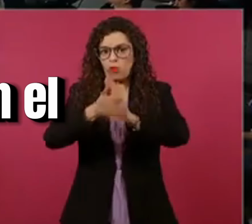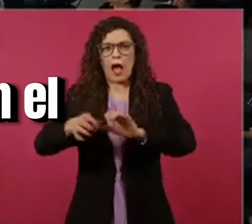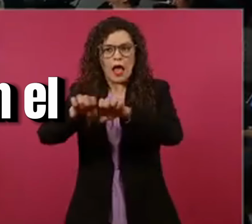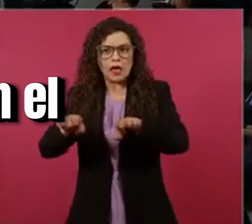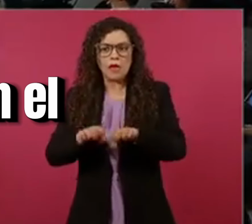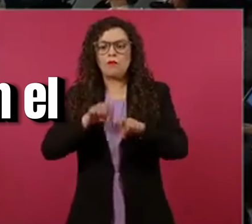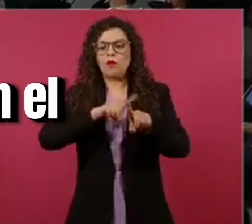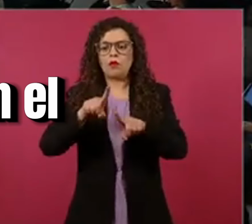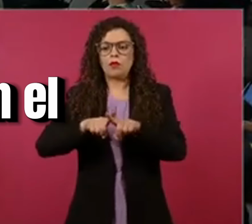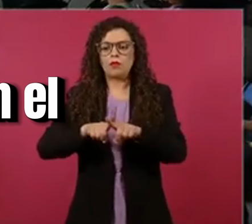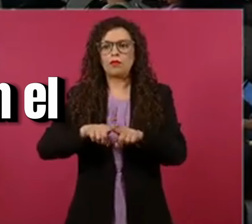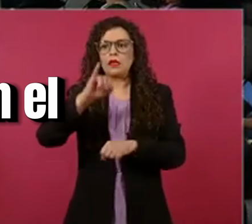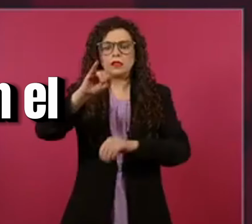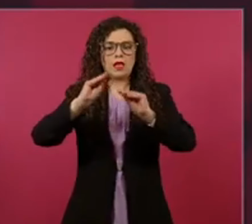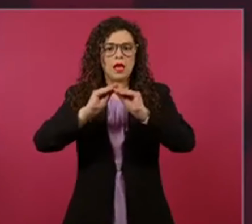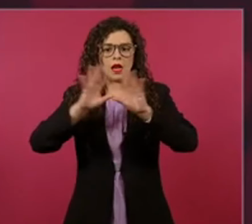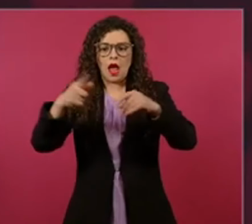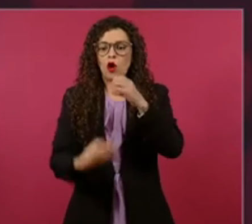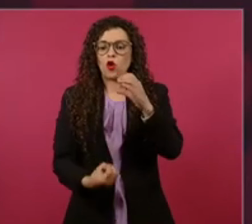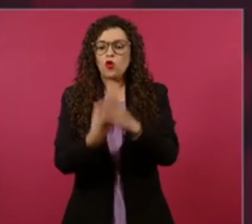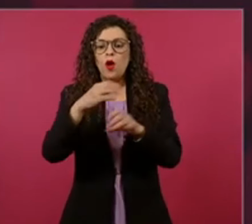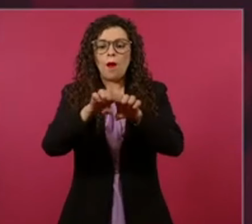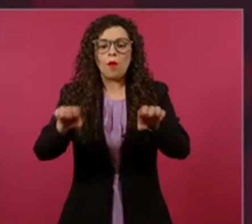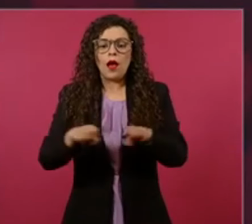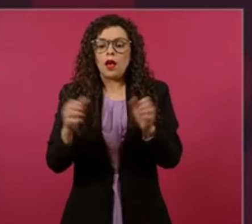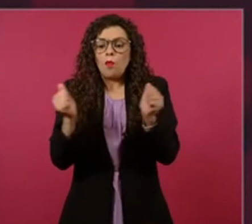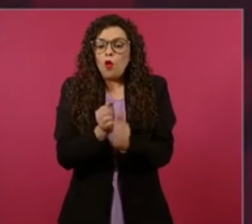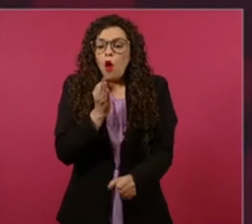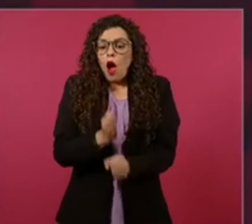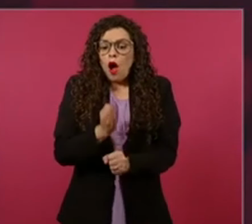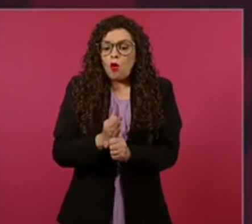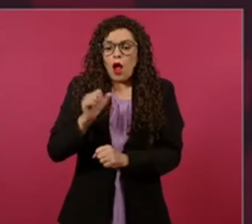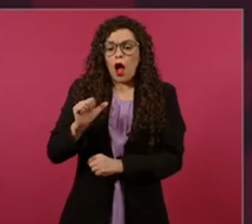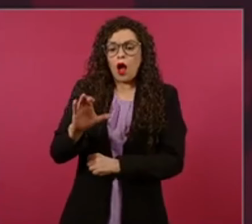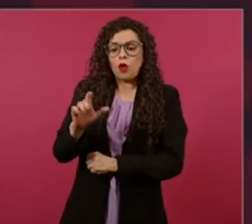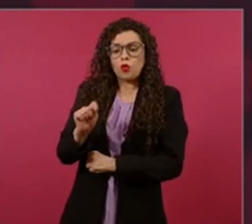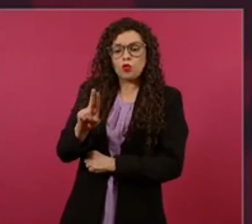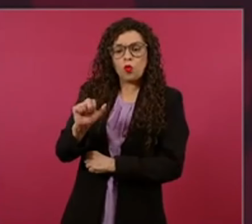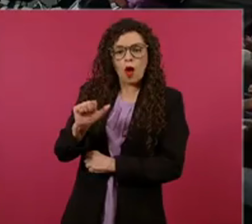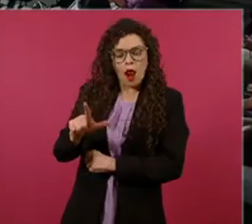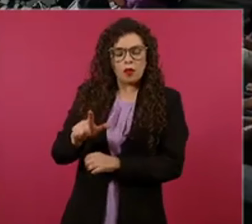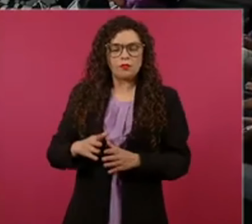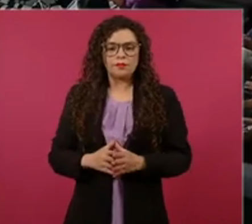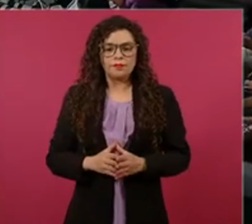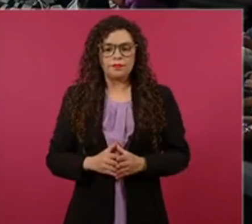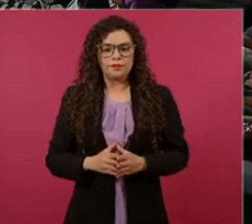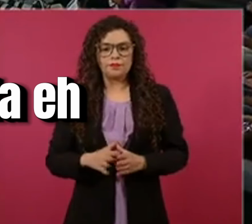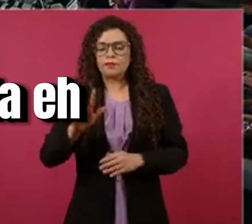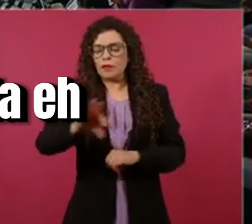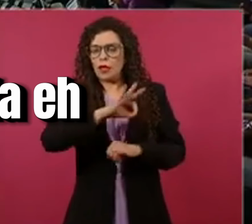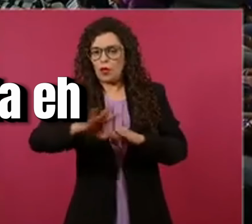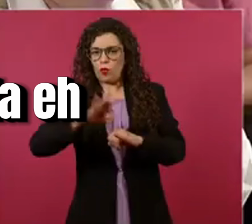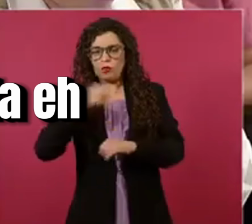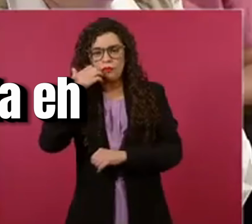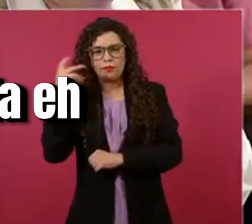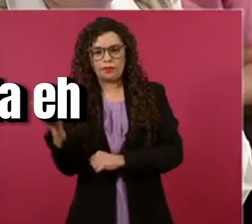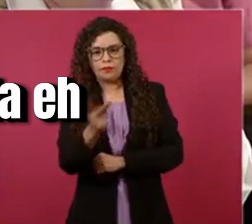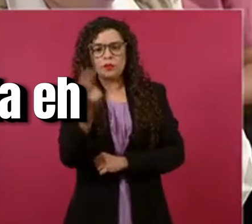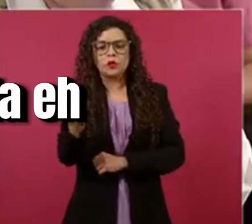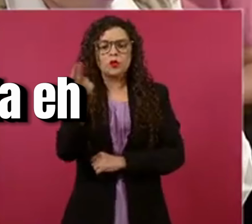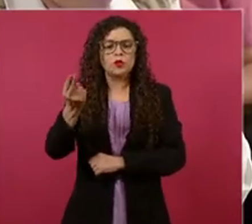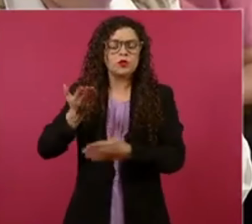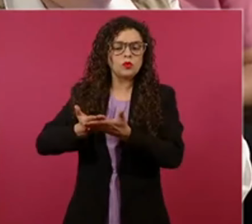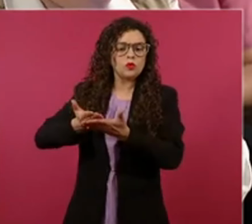por supuesto, el nuevo gabinete con el gabinete actual, con el nuevo gabinete. Ok, de mi parte la última sería, usted nos había hablado a lo largo de